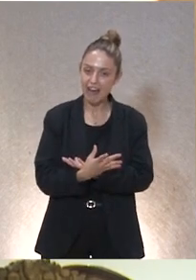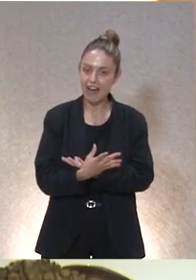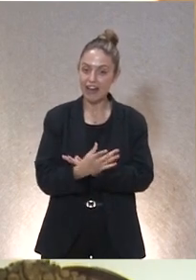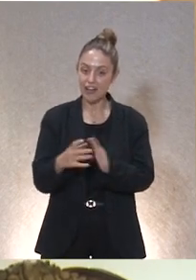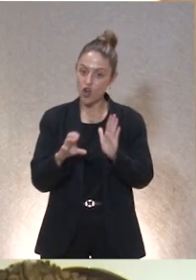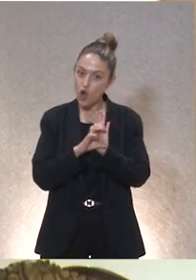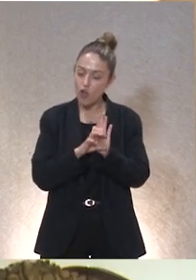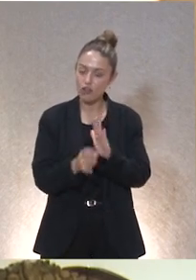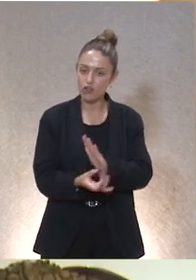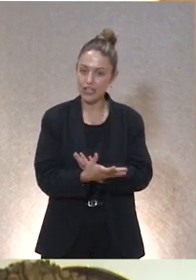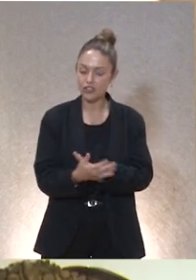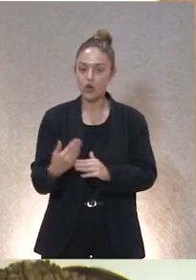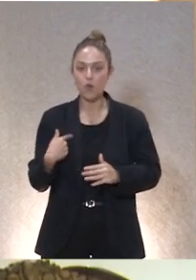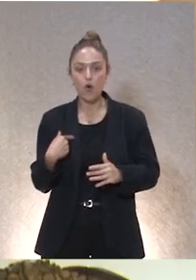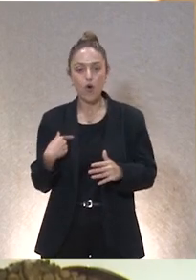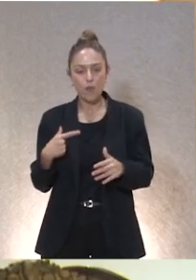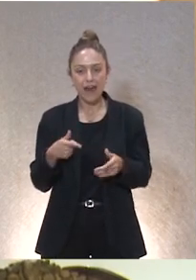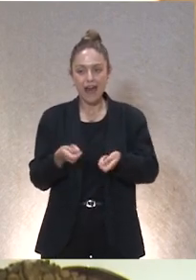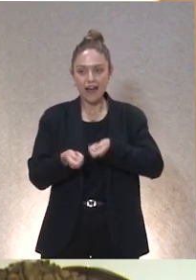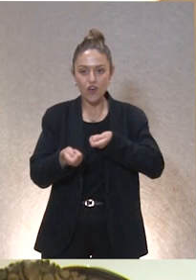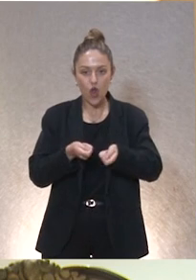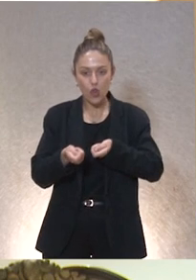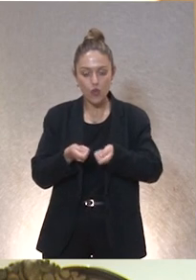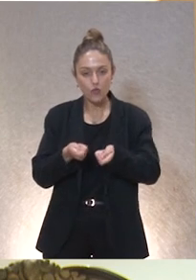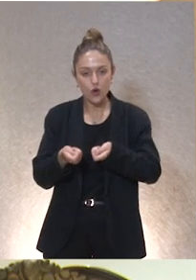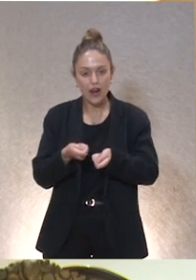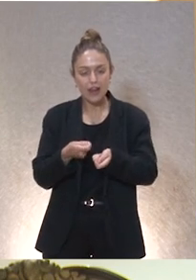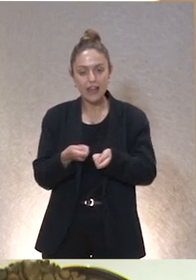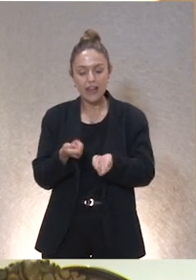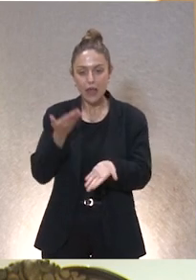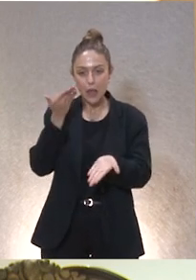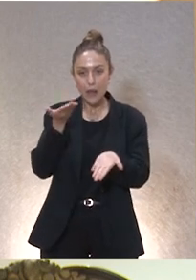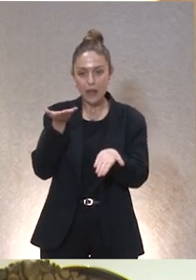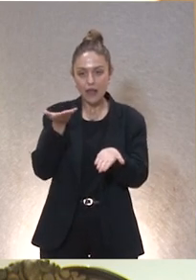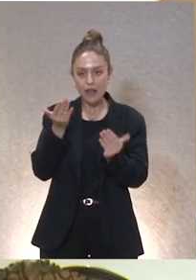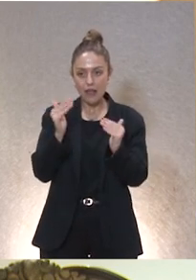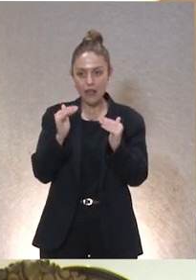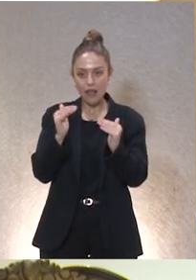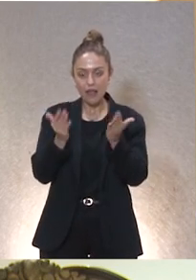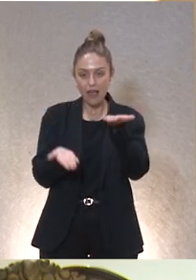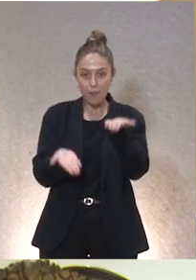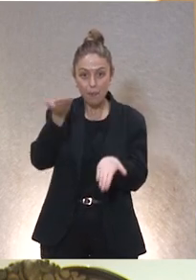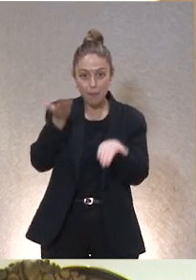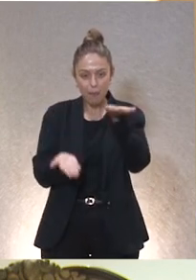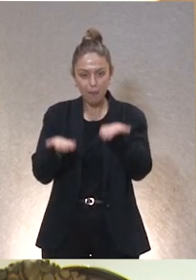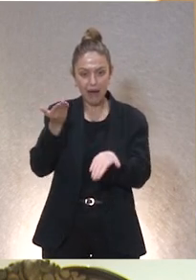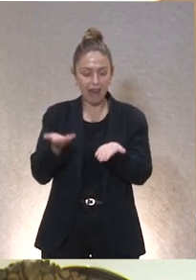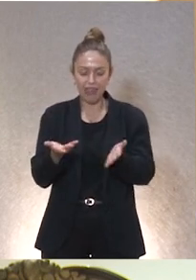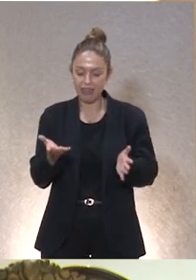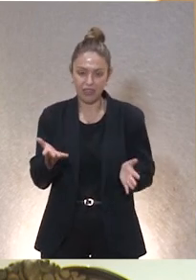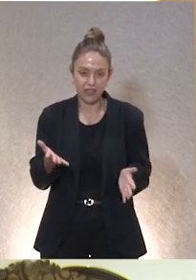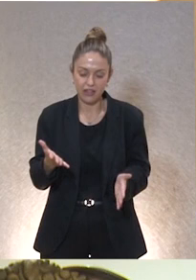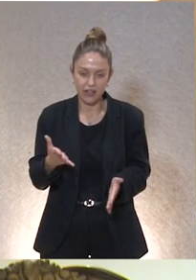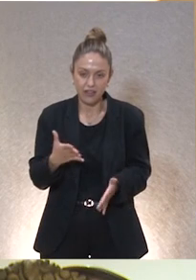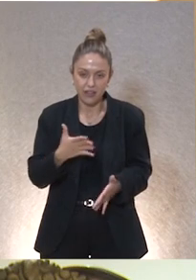código como mecanismo de autorregulación profesional el balance es en mi opinión decepcionante no ha